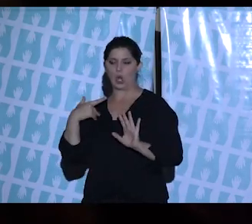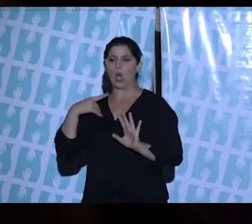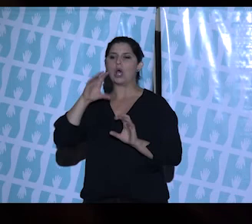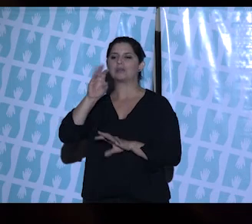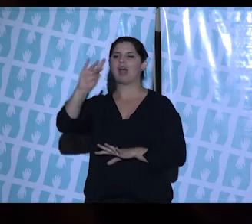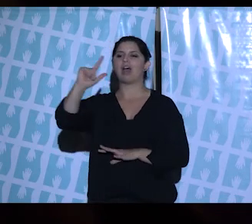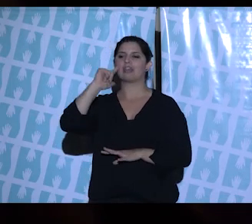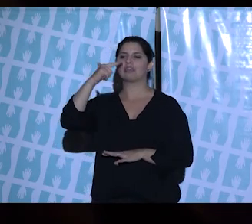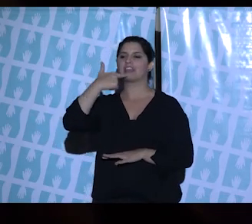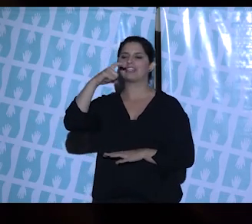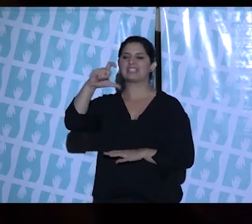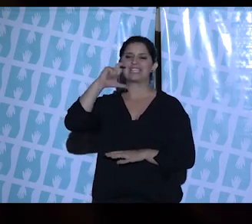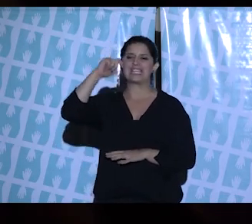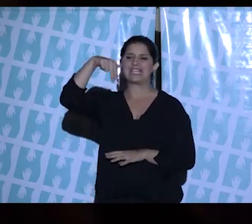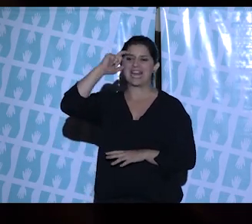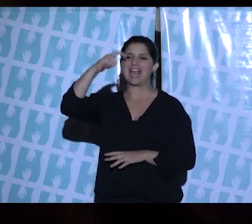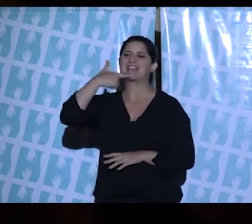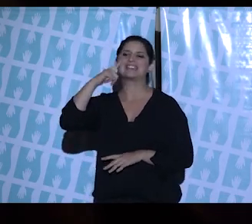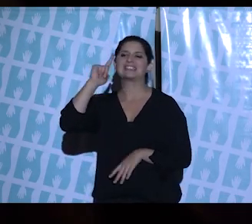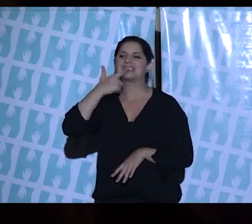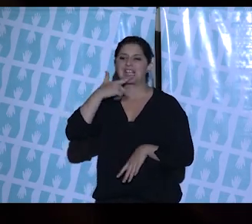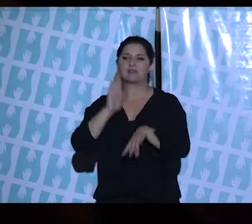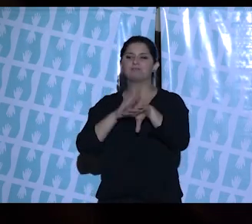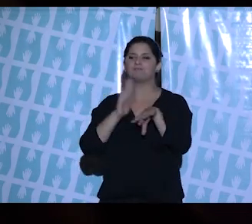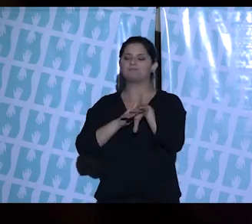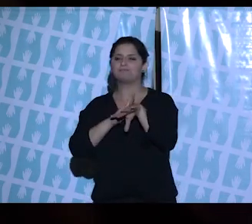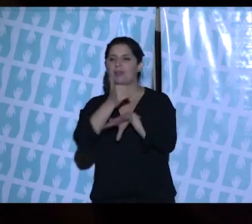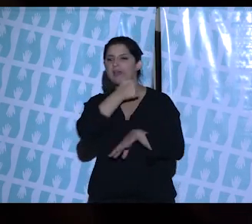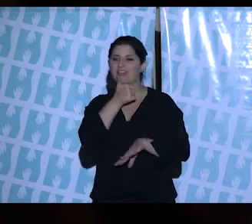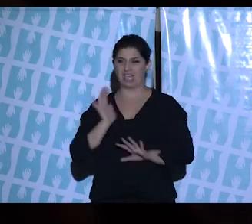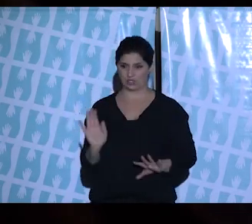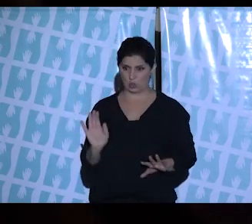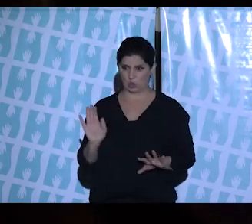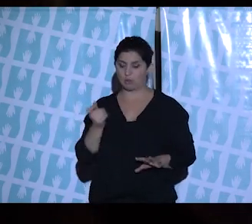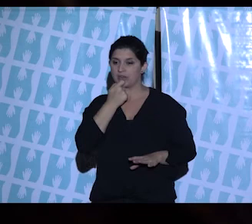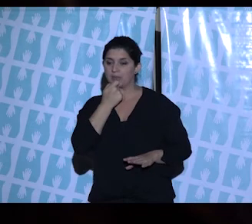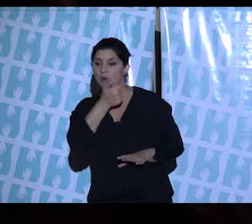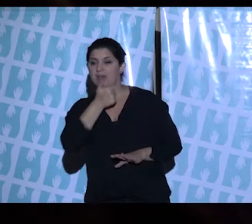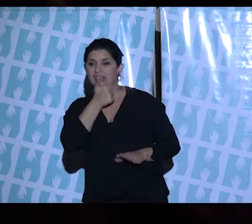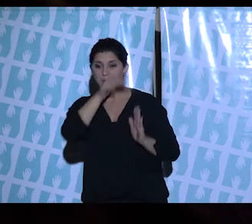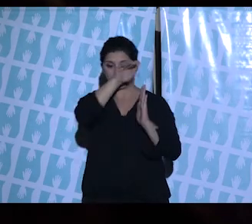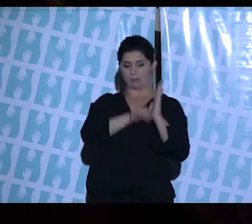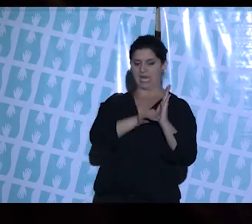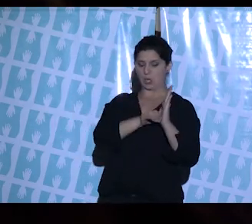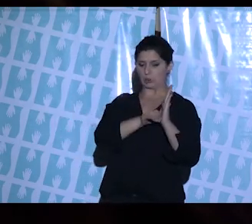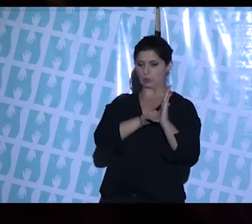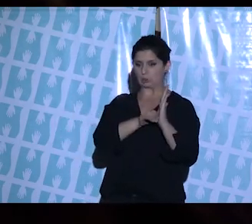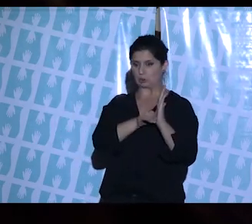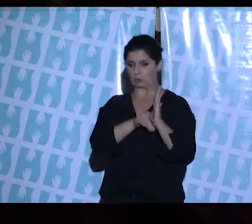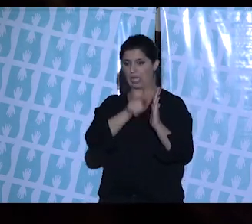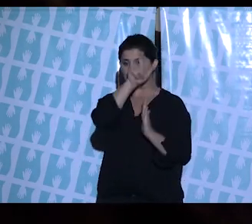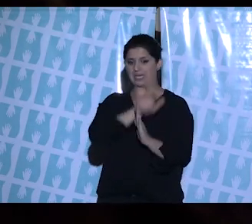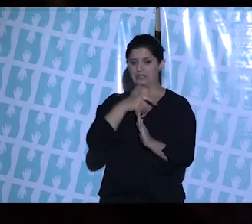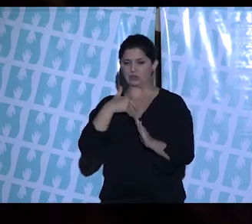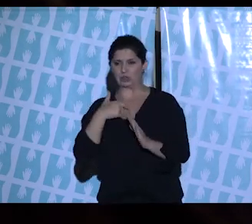disquinesias inducidas por levodopa. Entonces yo me enfrento a una situación que si le bajo la levodopa, el individuo está más